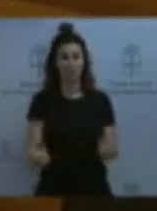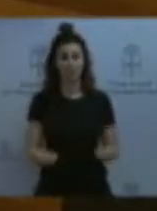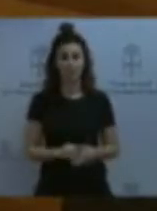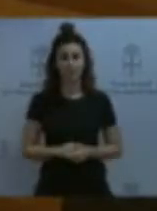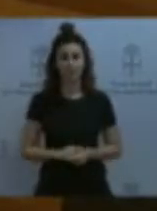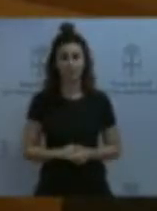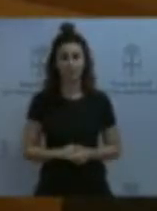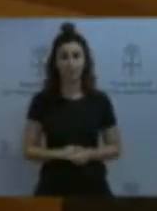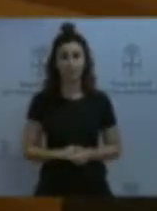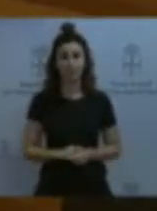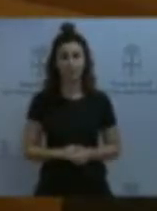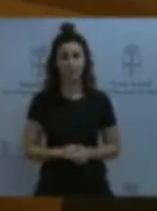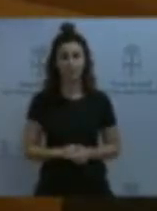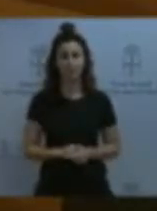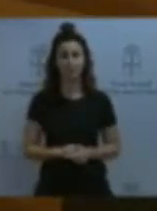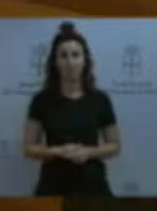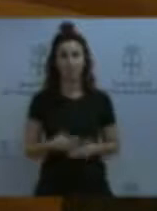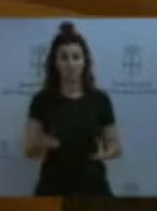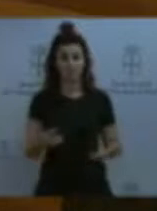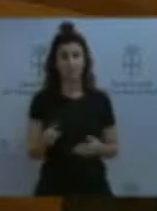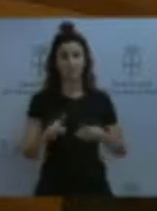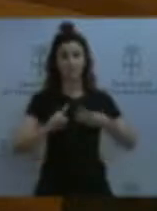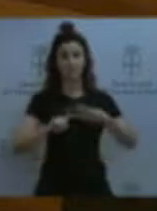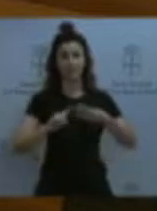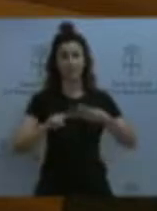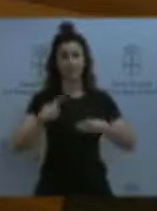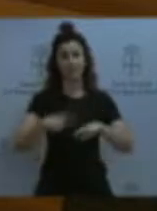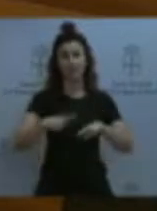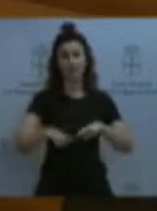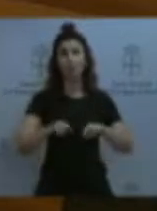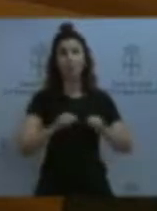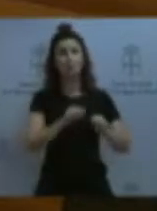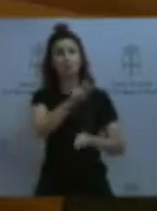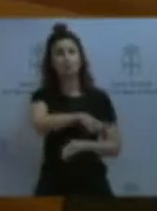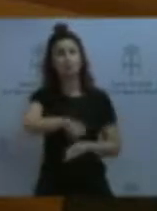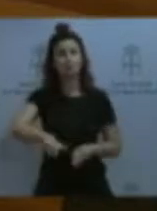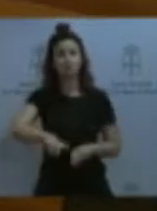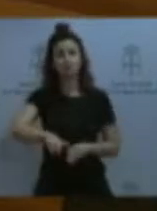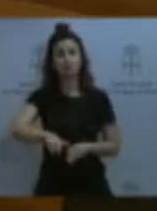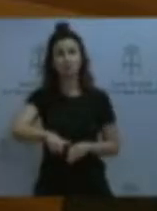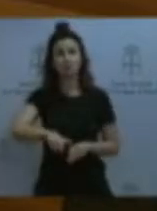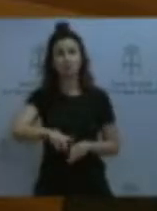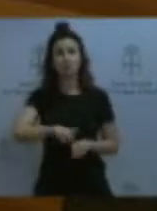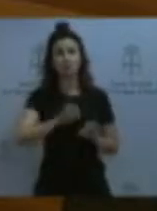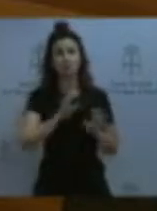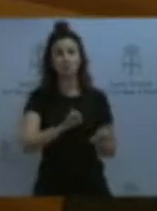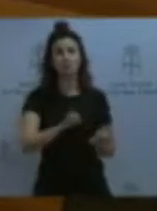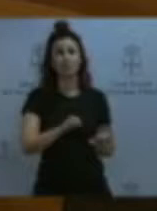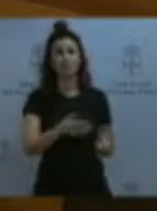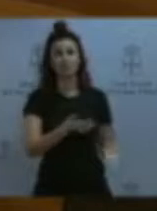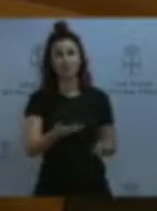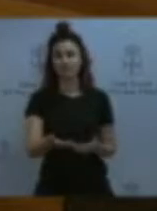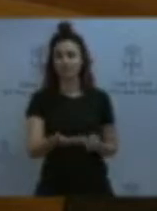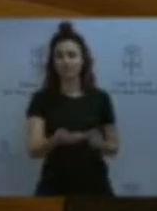tercer elemento, ustedes ya están incumpliendo un plazo que ustedes mismos se dieron, que fue el de que en agosto iban a tener